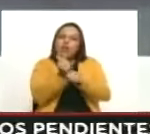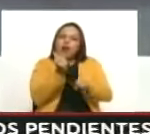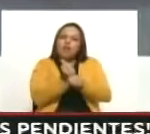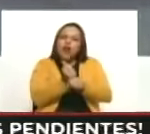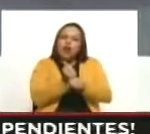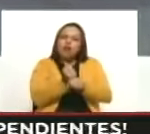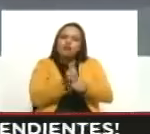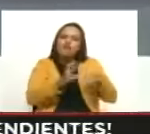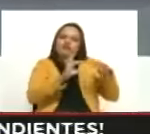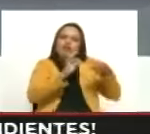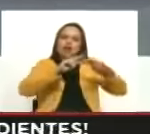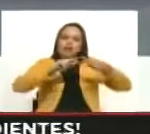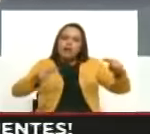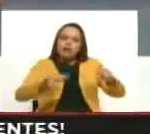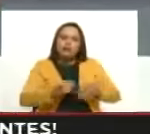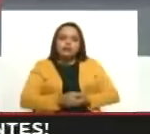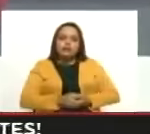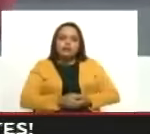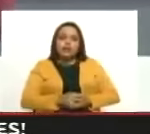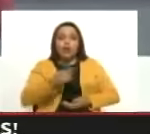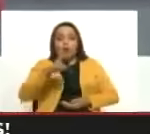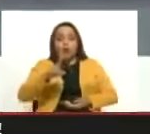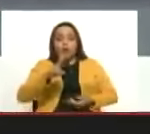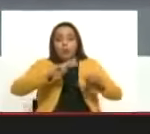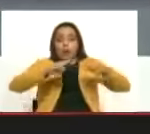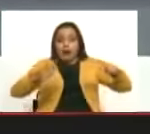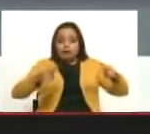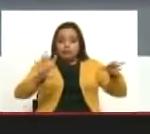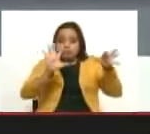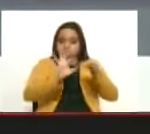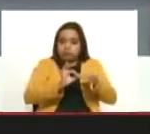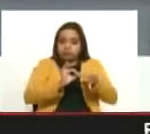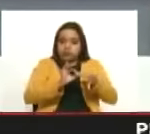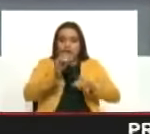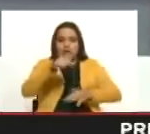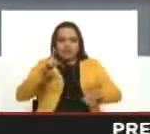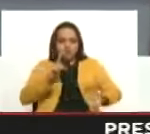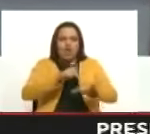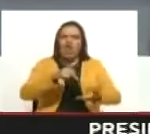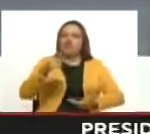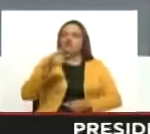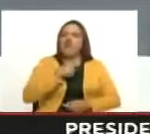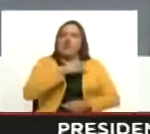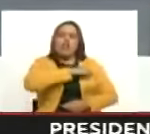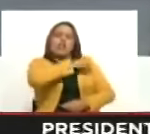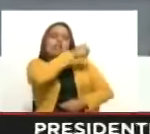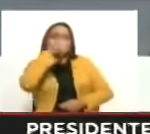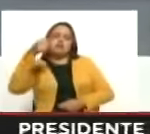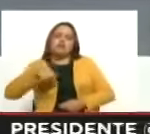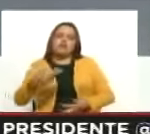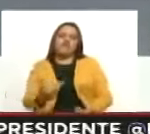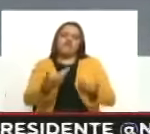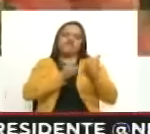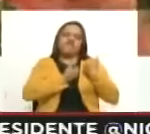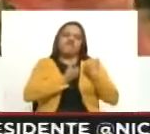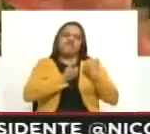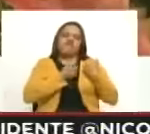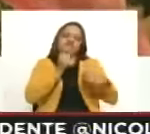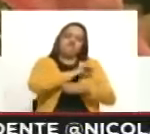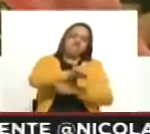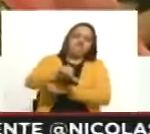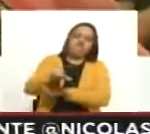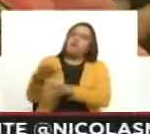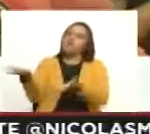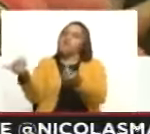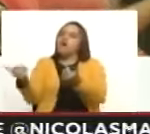A ver, la UPAS es que aquí llegó la UPAS y aquí mando yo de aquí en adelante. Y dame acá las